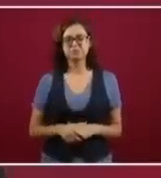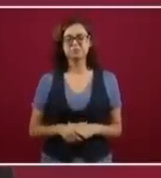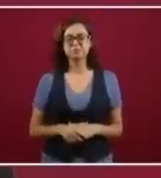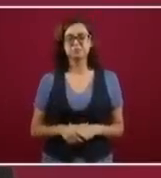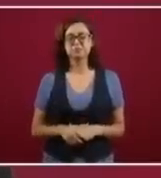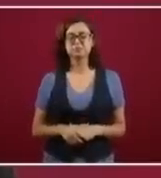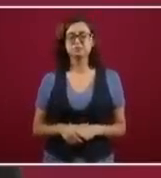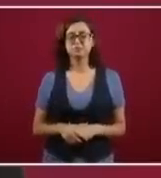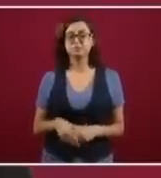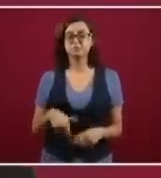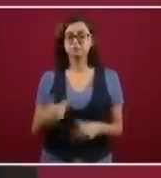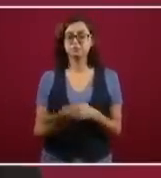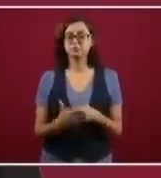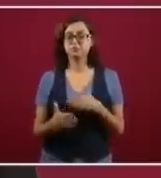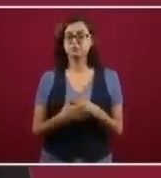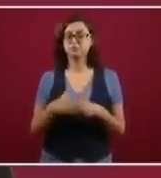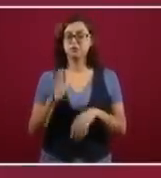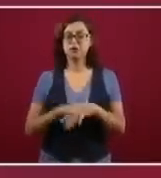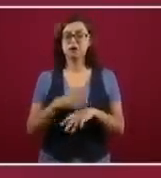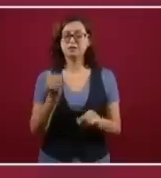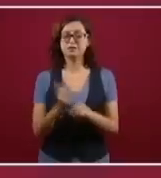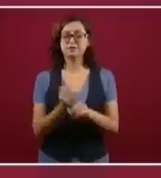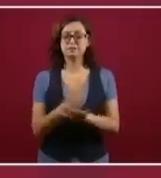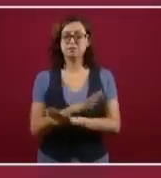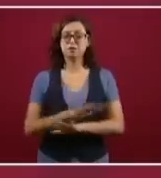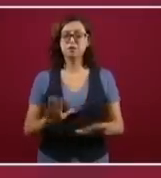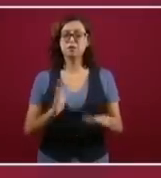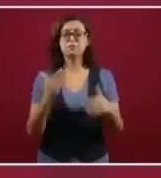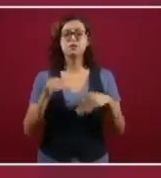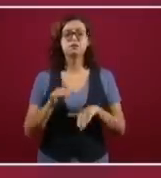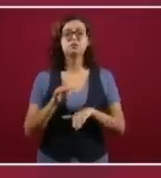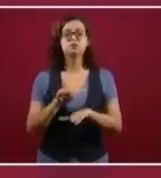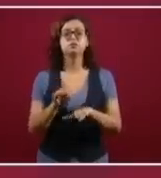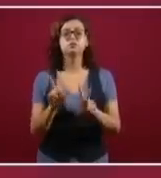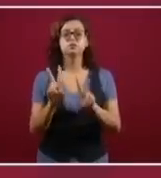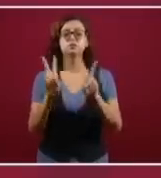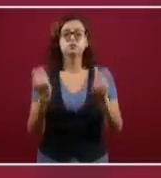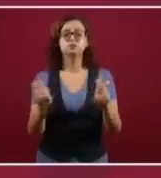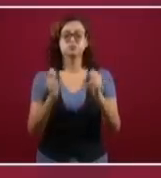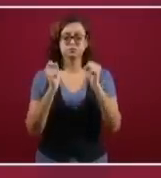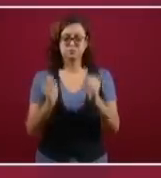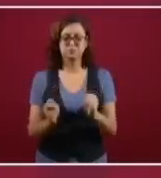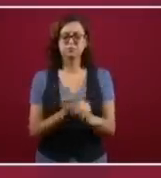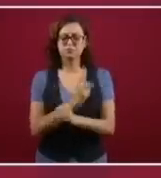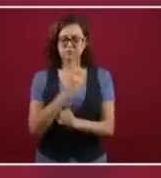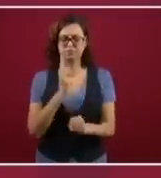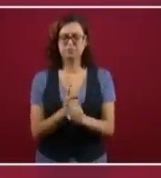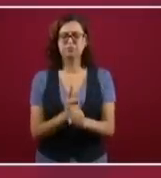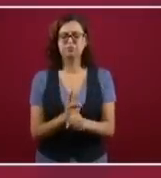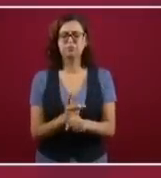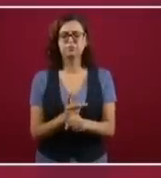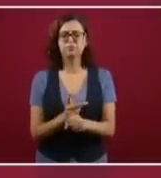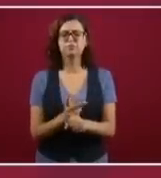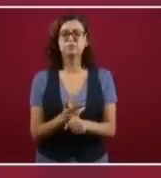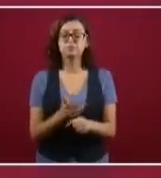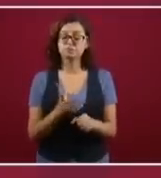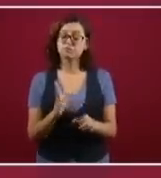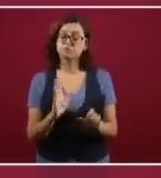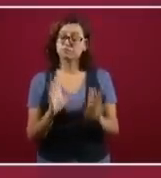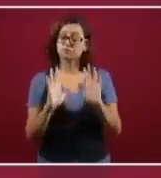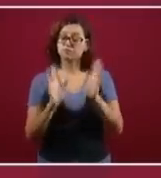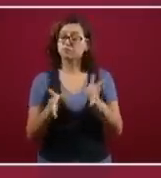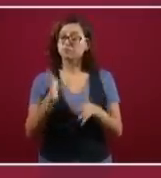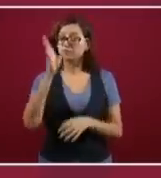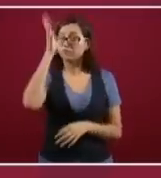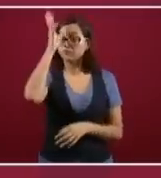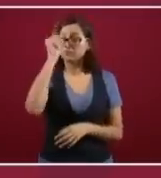Vamos a informar sobre lo que se está haciendo en materia de seguridad pública, como lo acordamos.